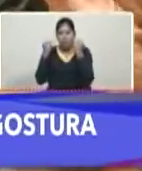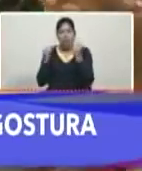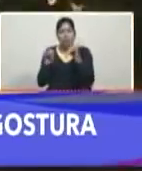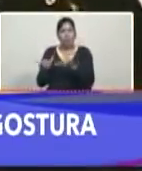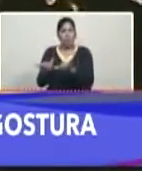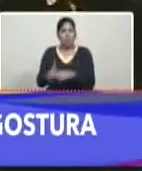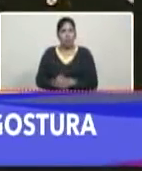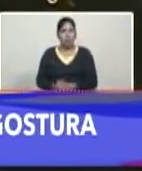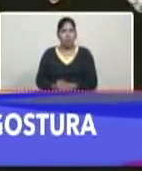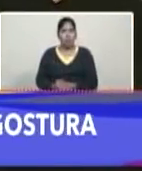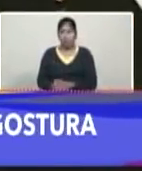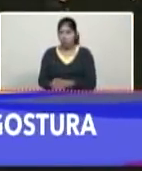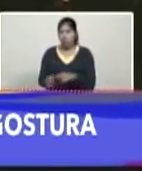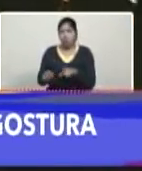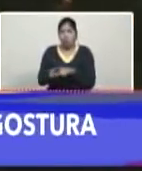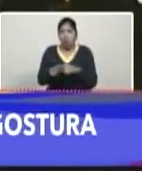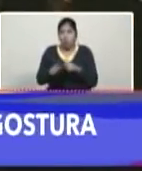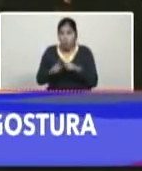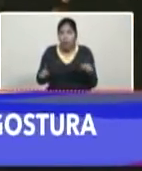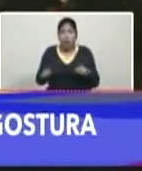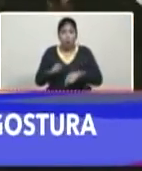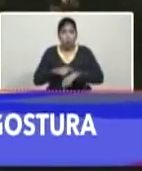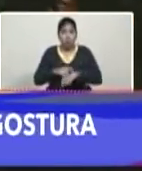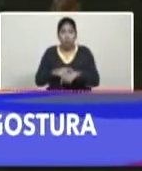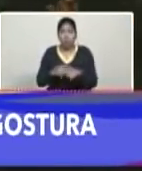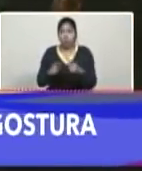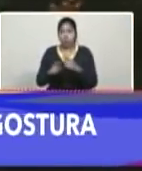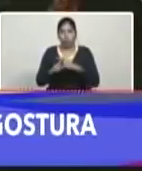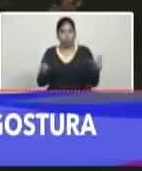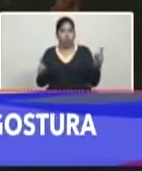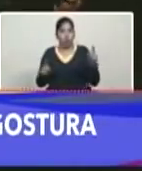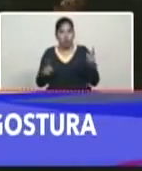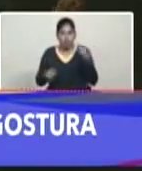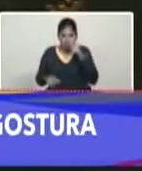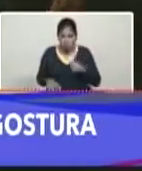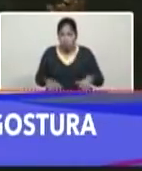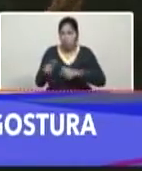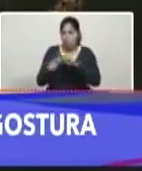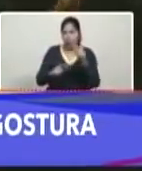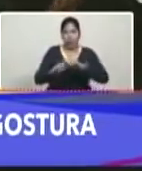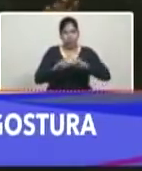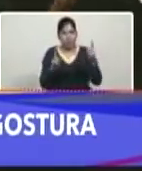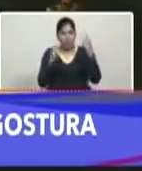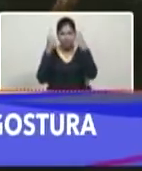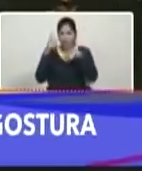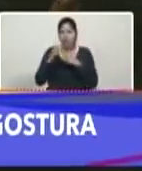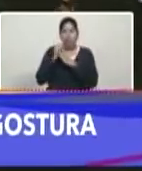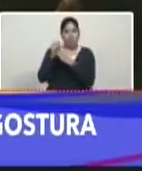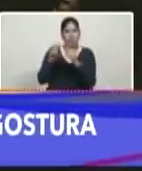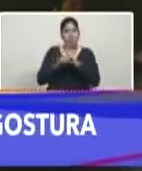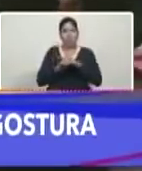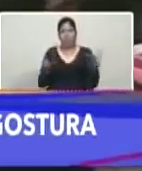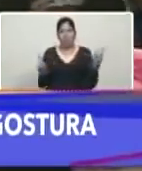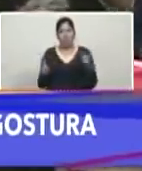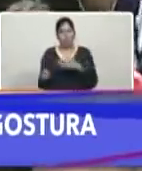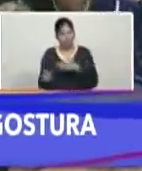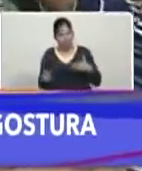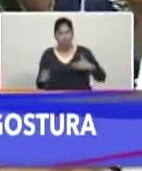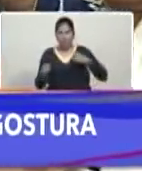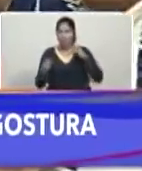se ha encarnado en un pueblo que está decidido a resistir, a combatir y a vencer en cualquier